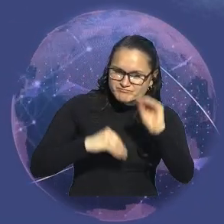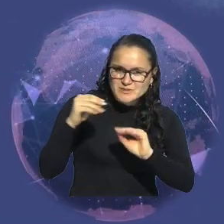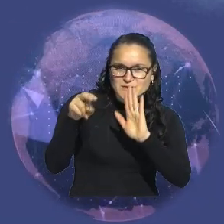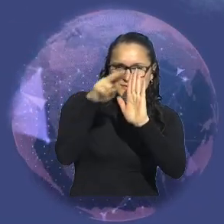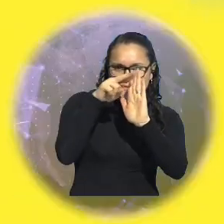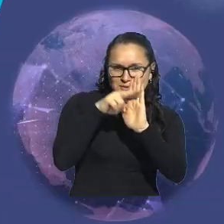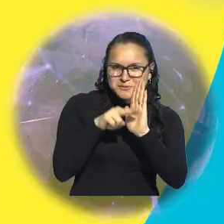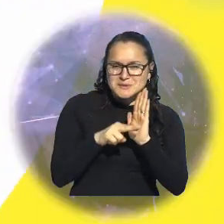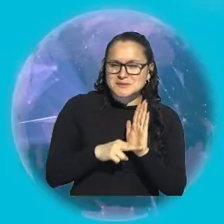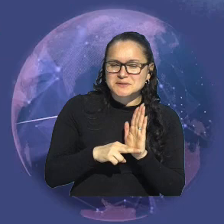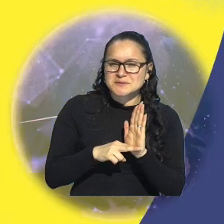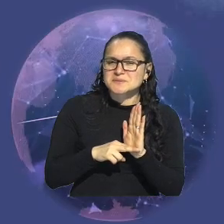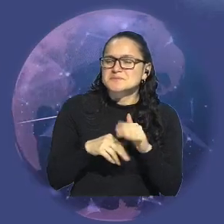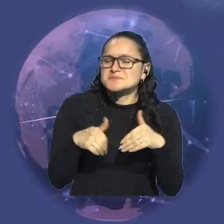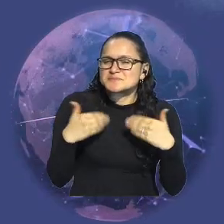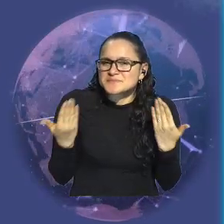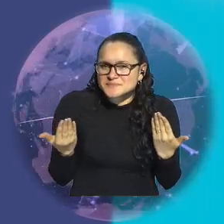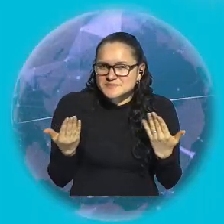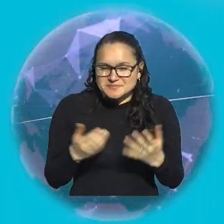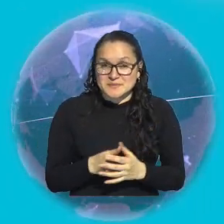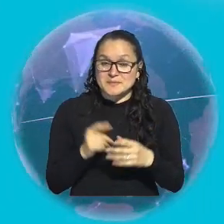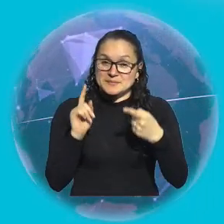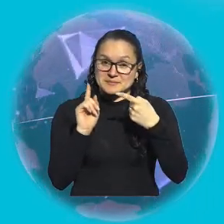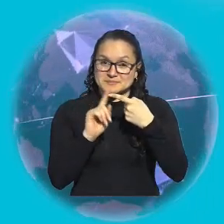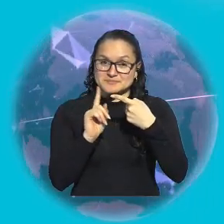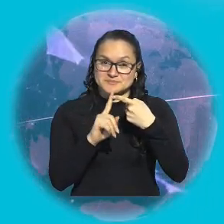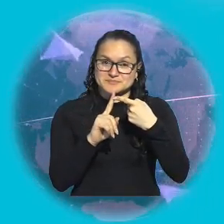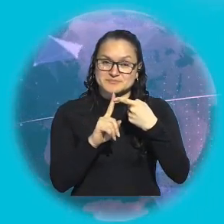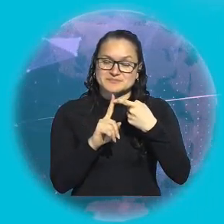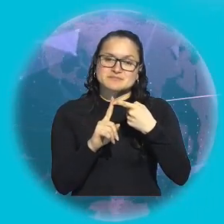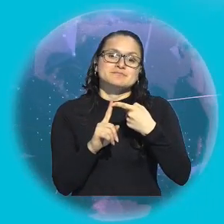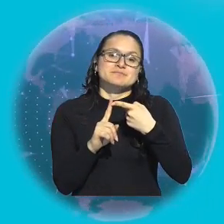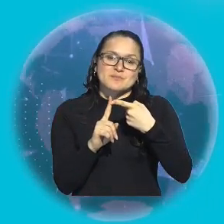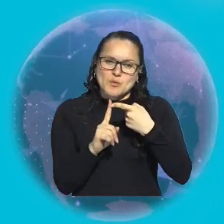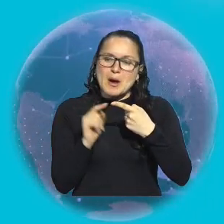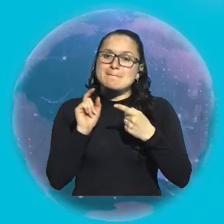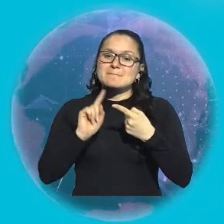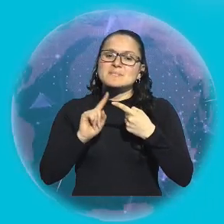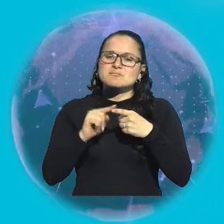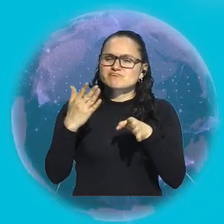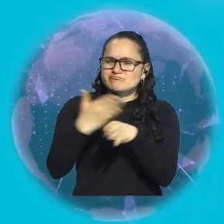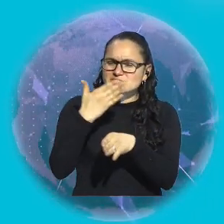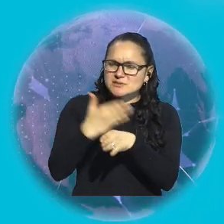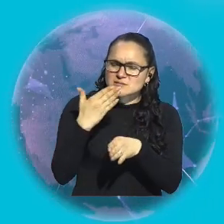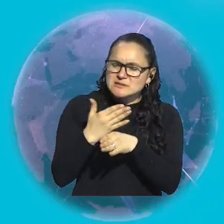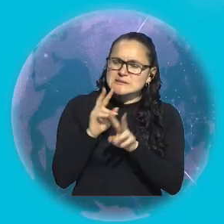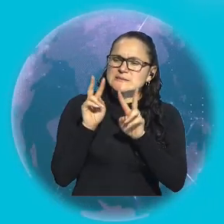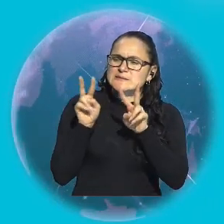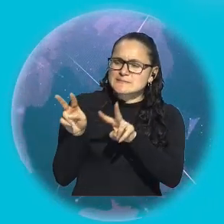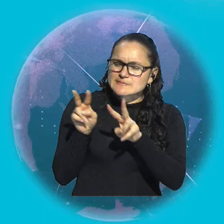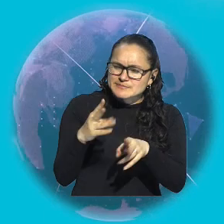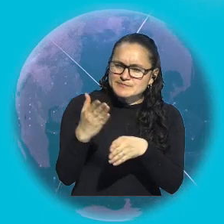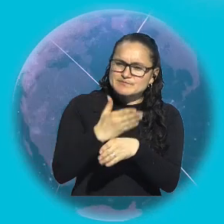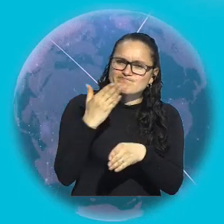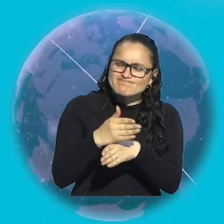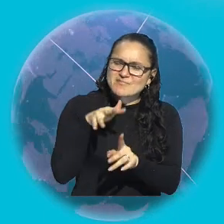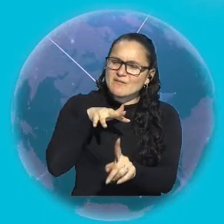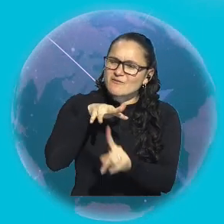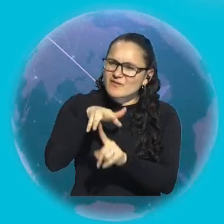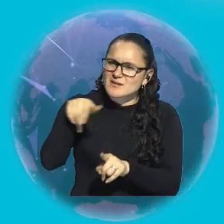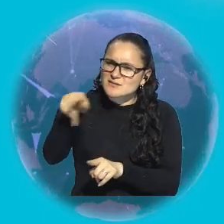consiste en primero plantear problemas identificando afectados causas consecuencias